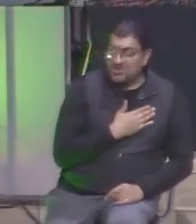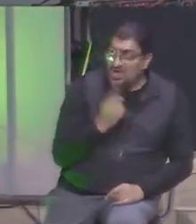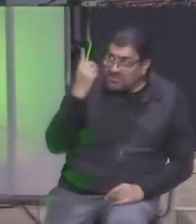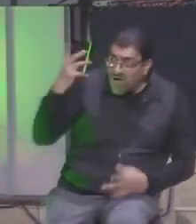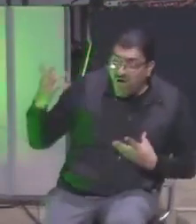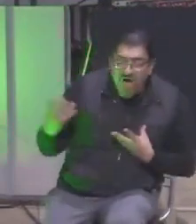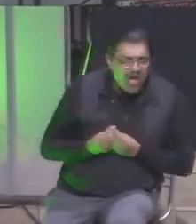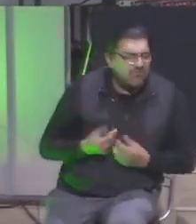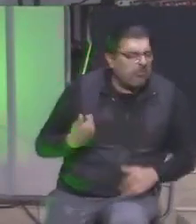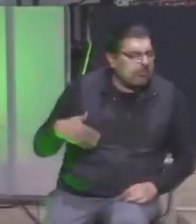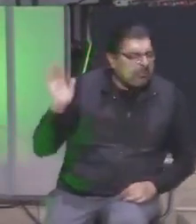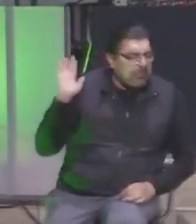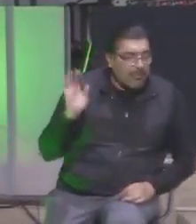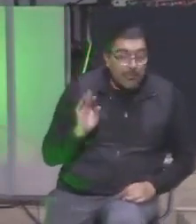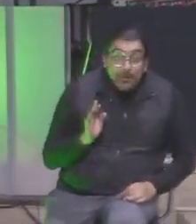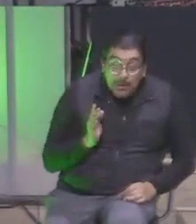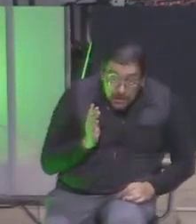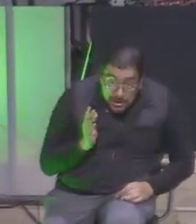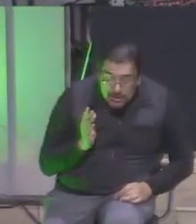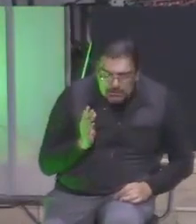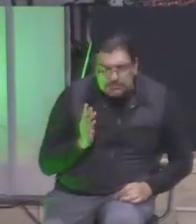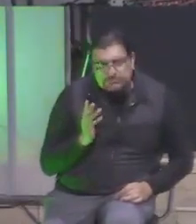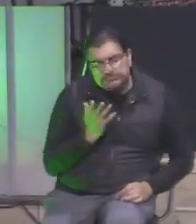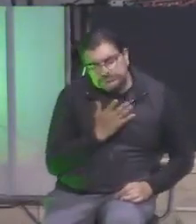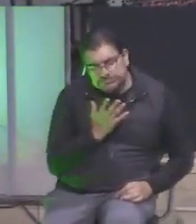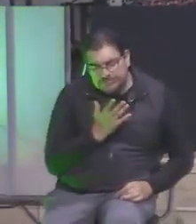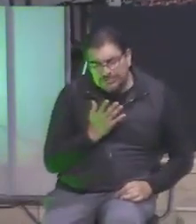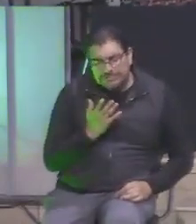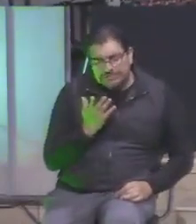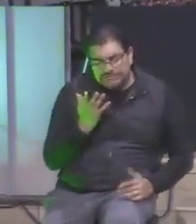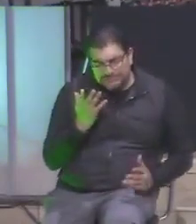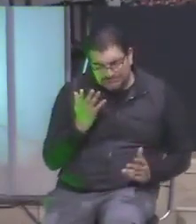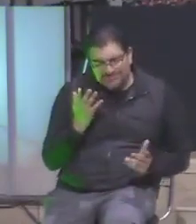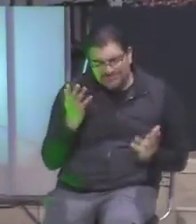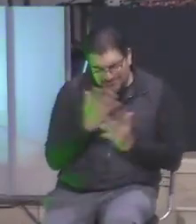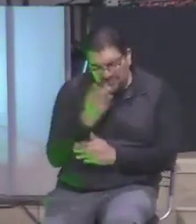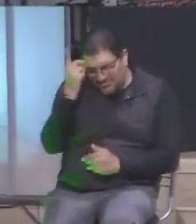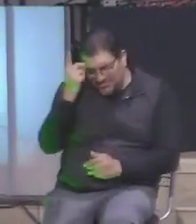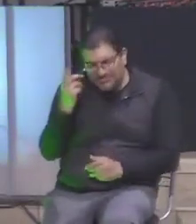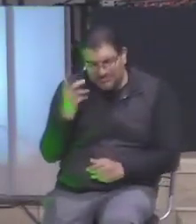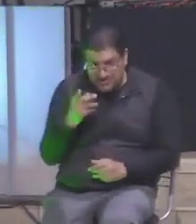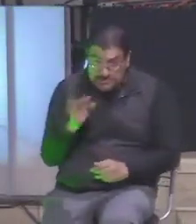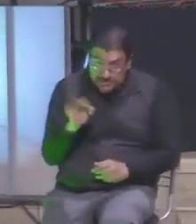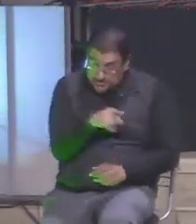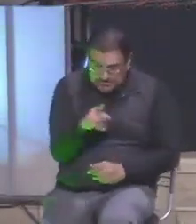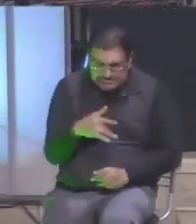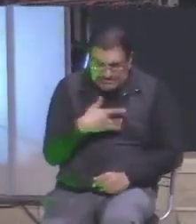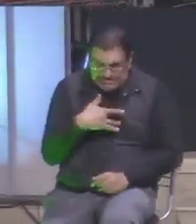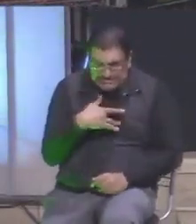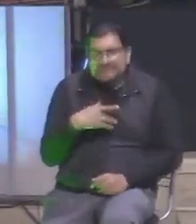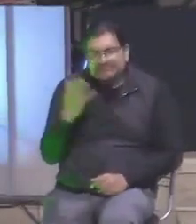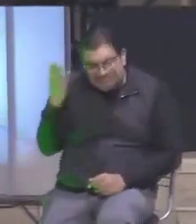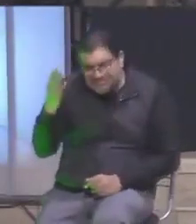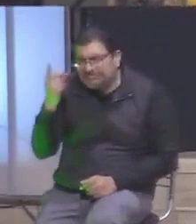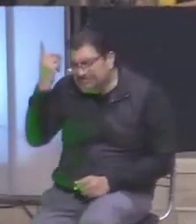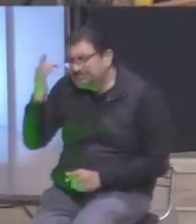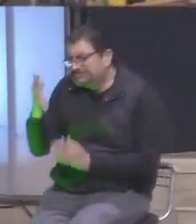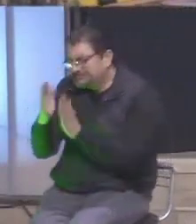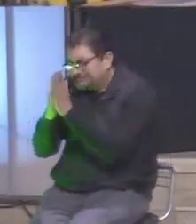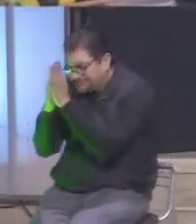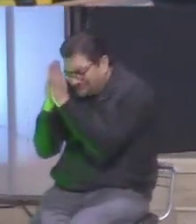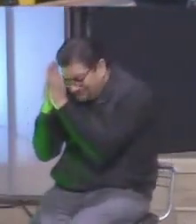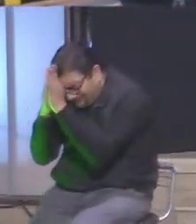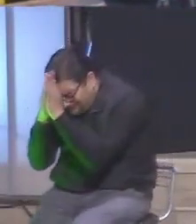en cuenta el día de hoy te pido señor no sé si hay alguien que me quiera acompañar con eso el día de hoy te